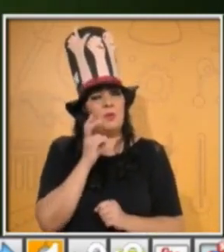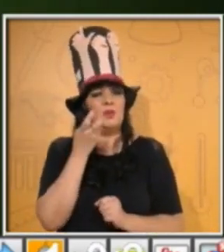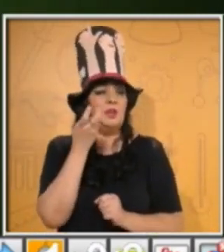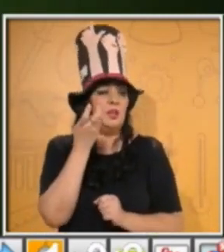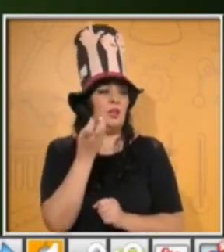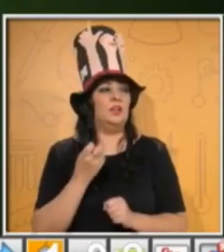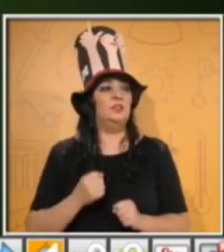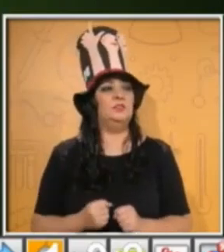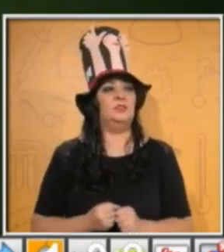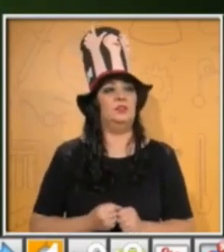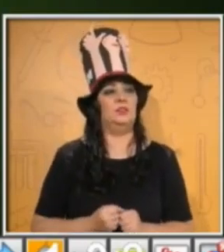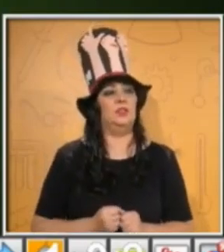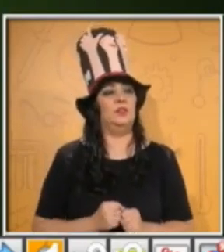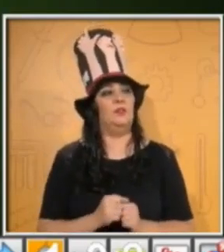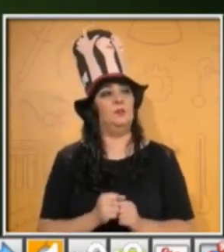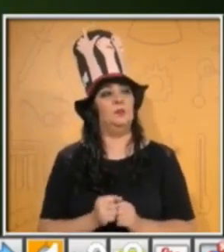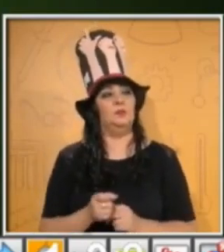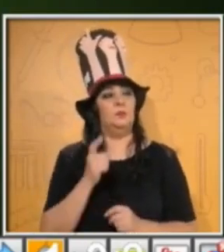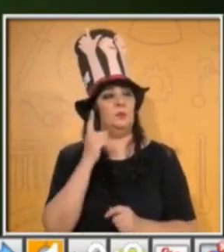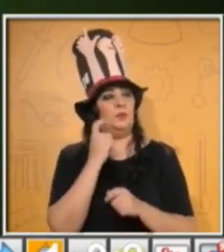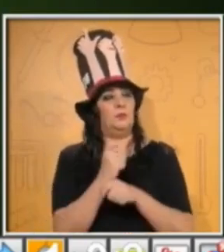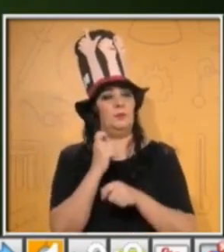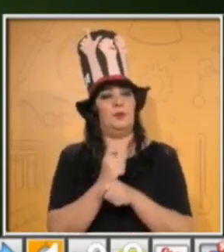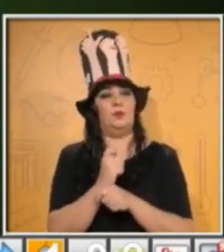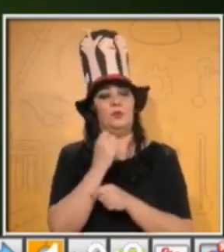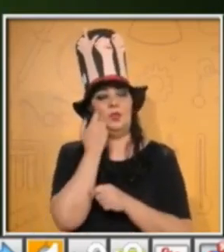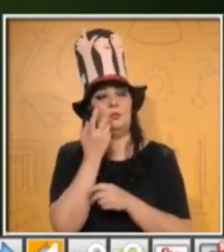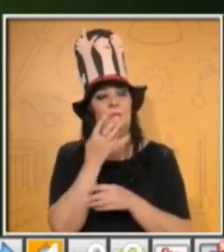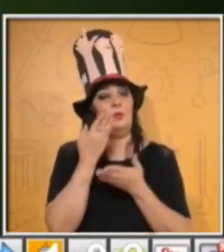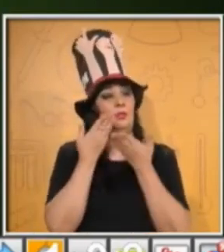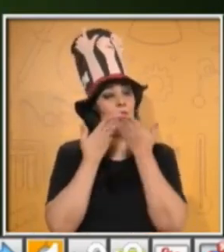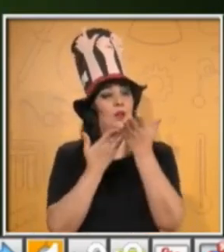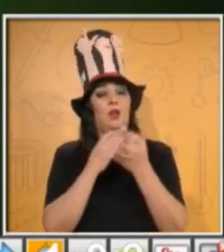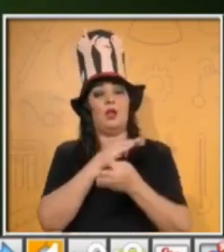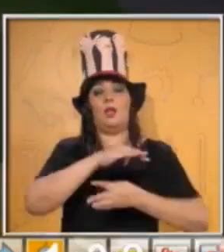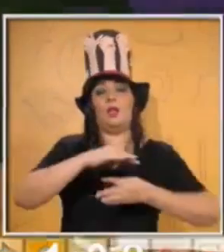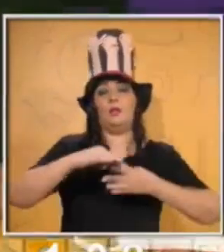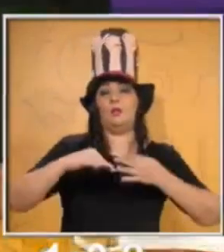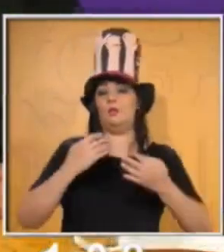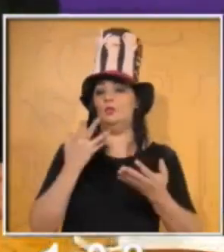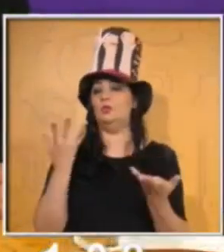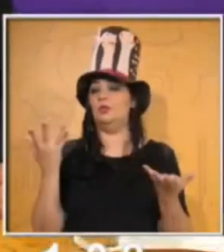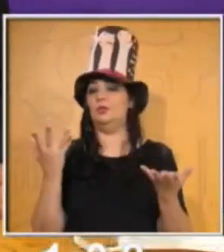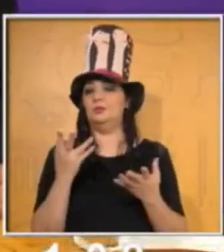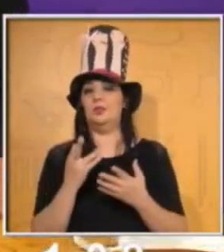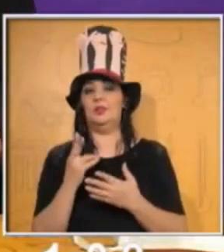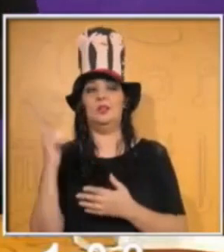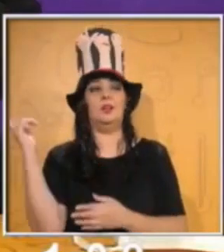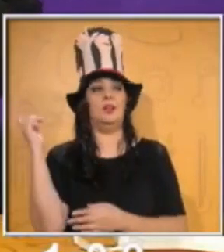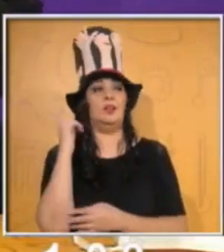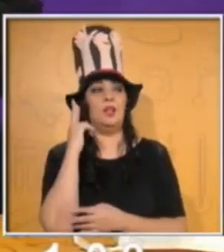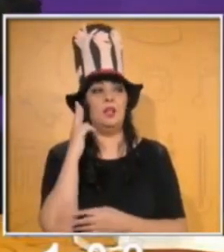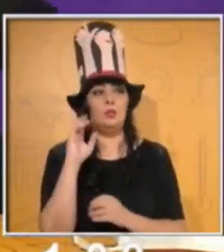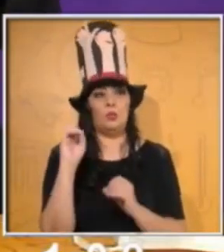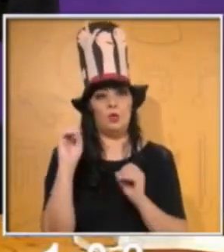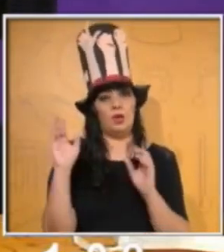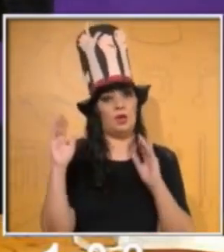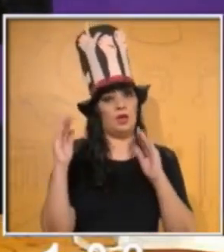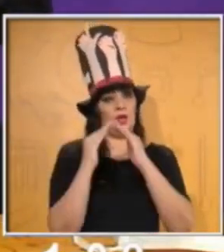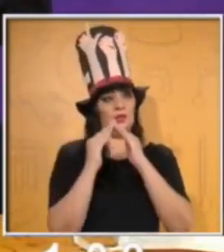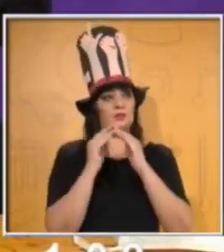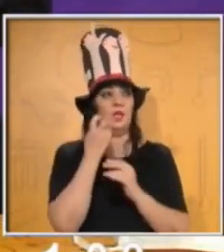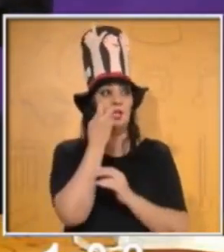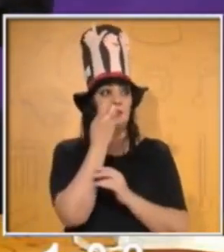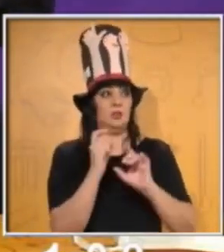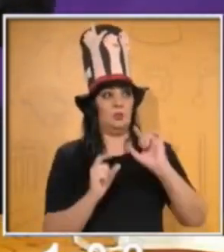experimento, les voy a pedir a todos los alumnos que están allá en casa y los que nos escuchan en radio, por favor, que esa